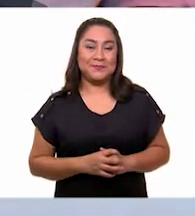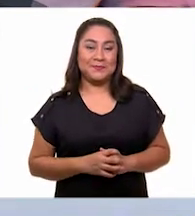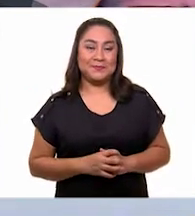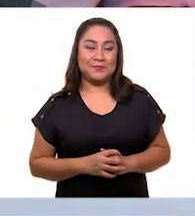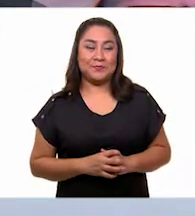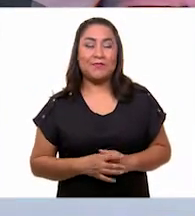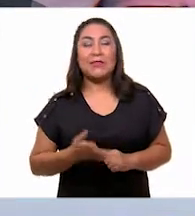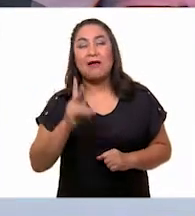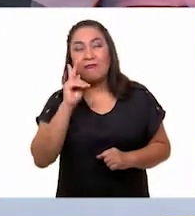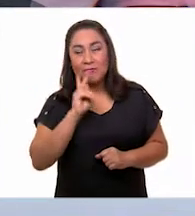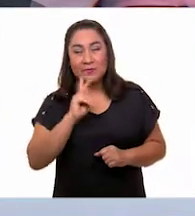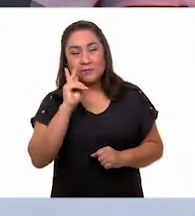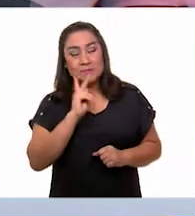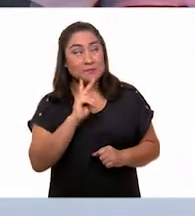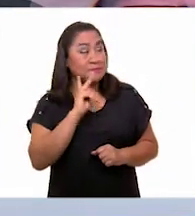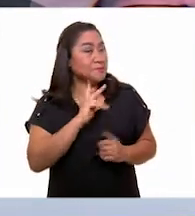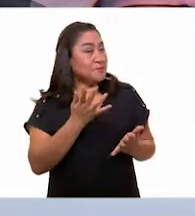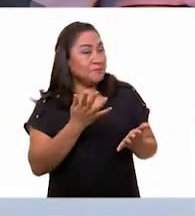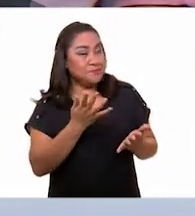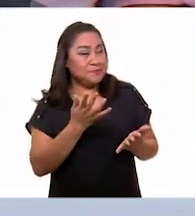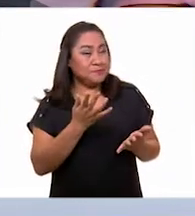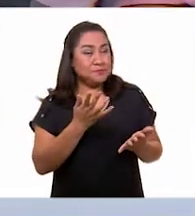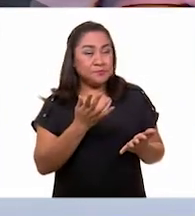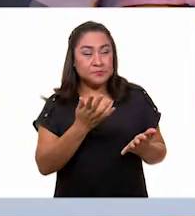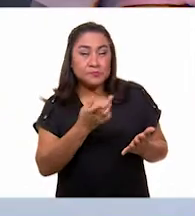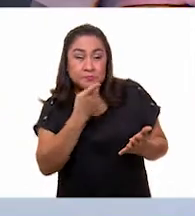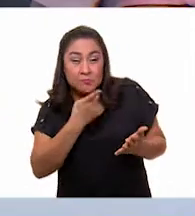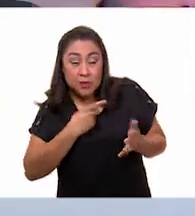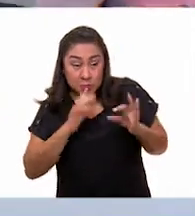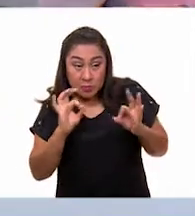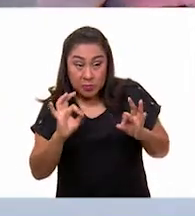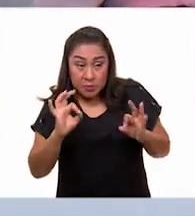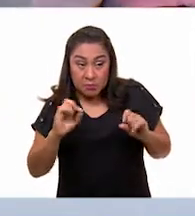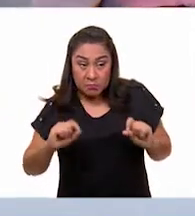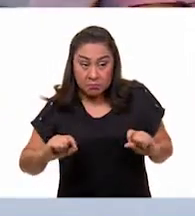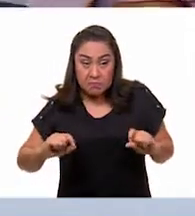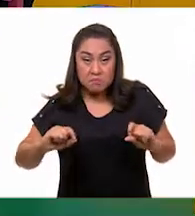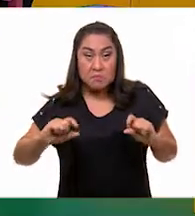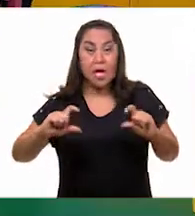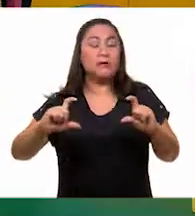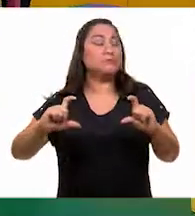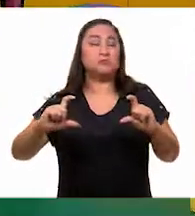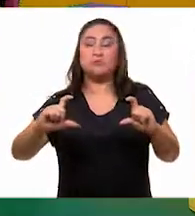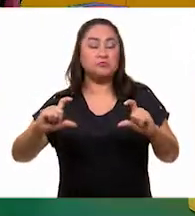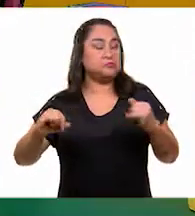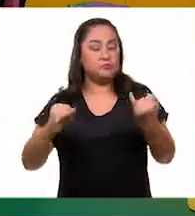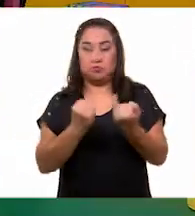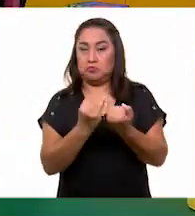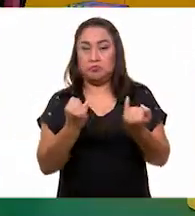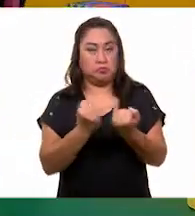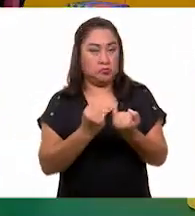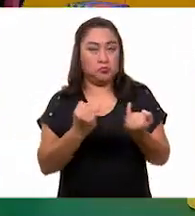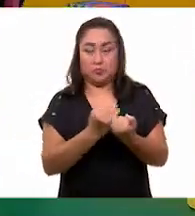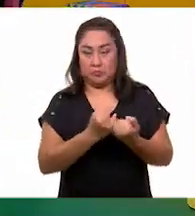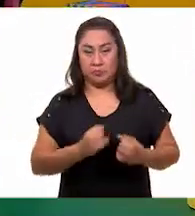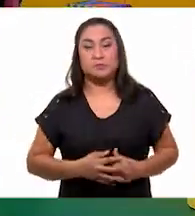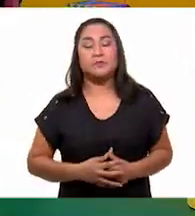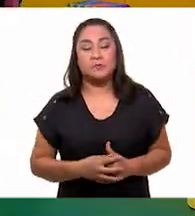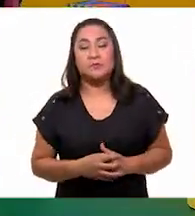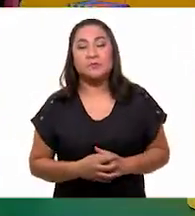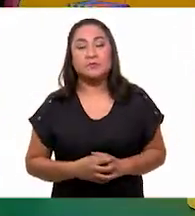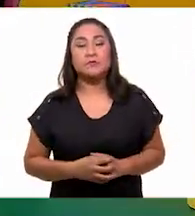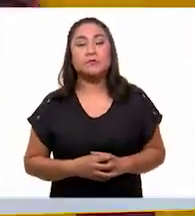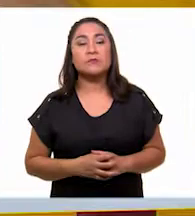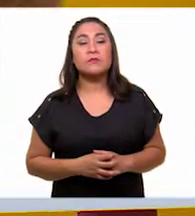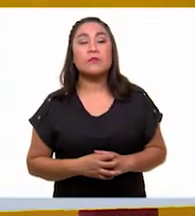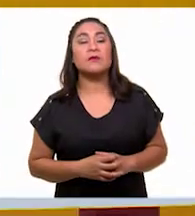A ver si me ayudas. Ah, un poquito más. Ahí. Yo creo que ahí están ¿sí? a la misma altura. ¿Verdad? ¿Ya